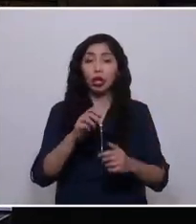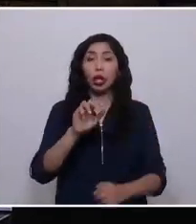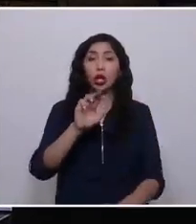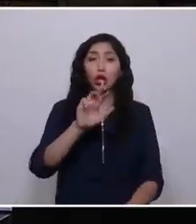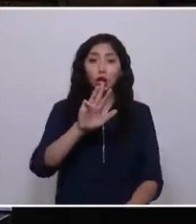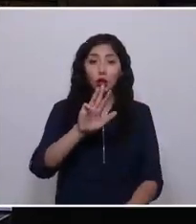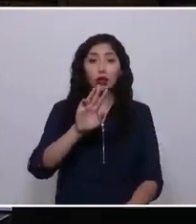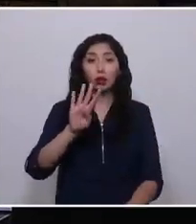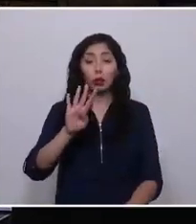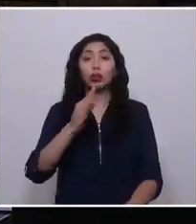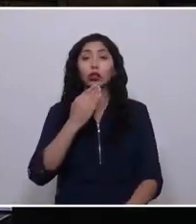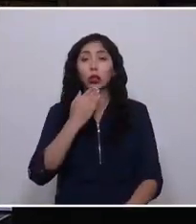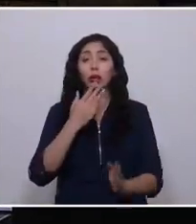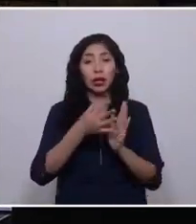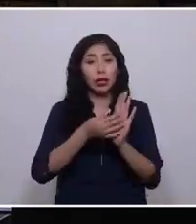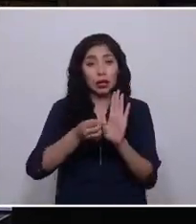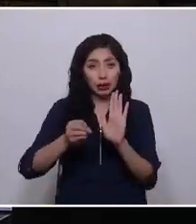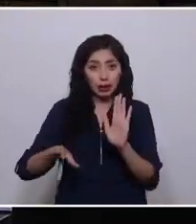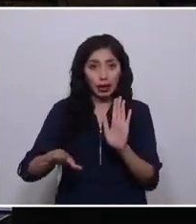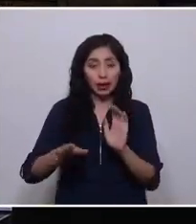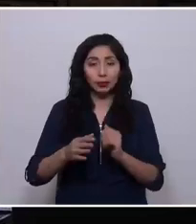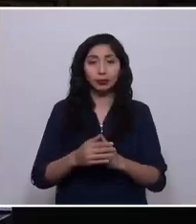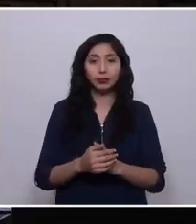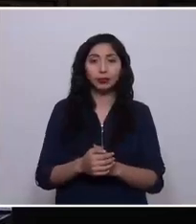sido retirada.